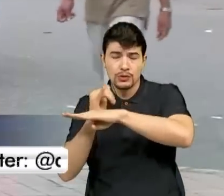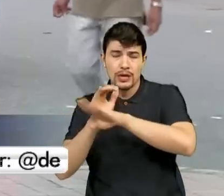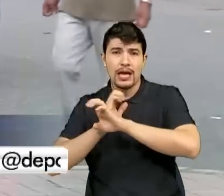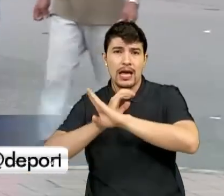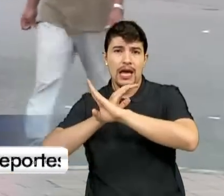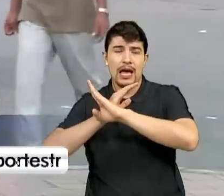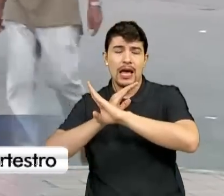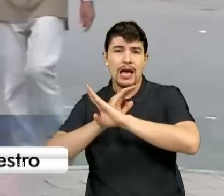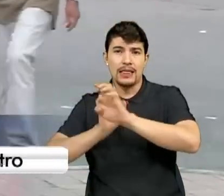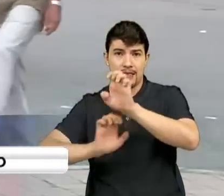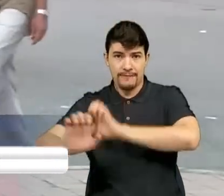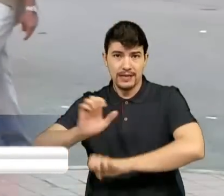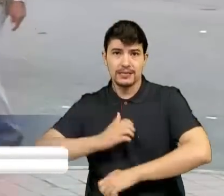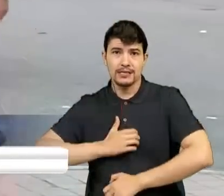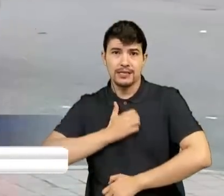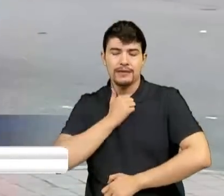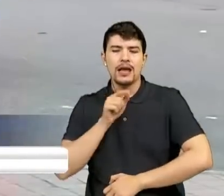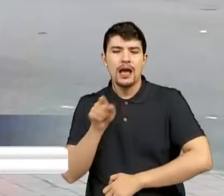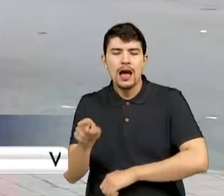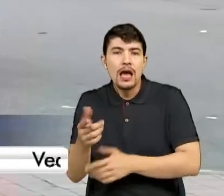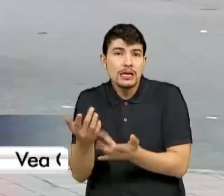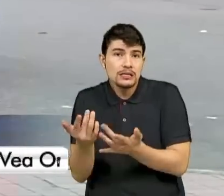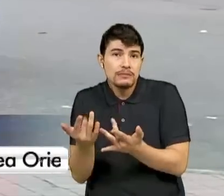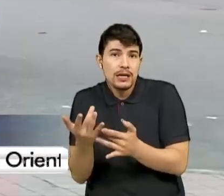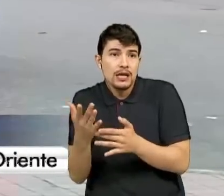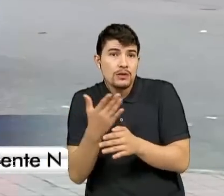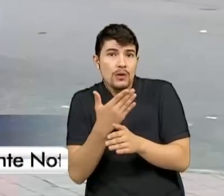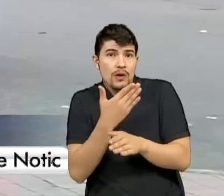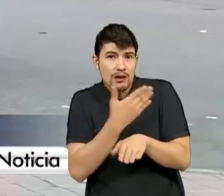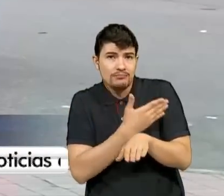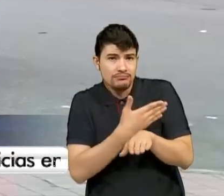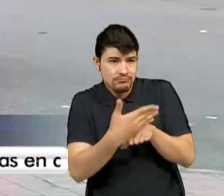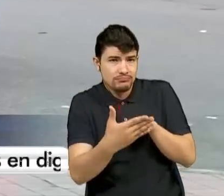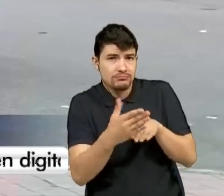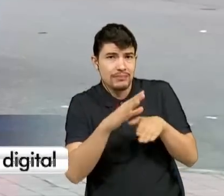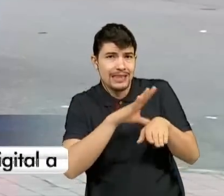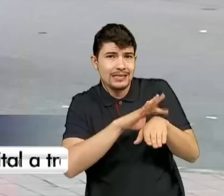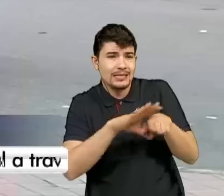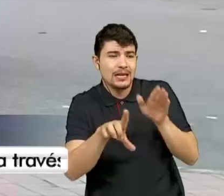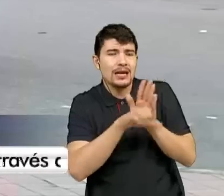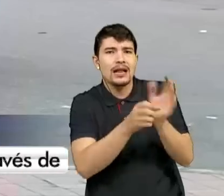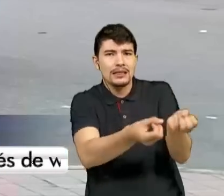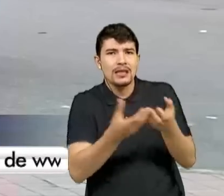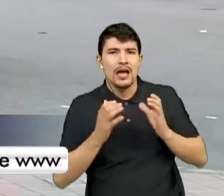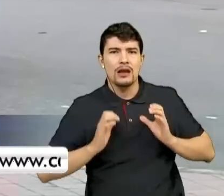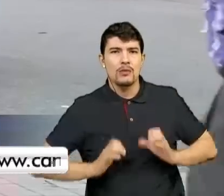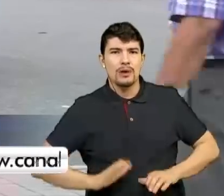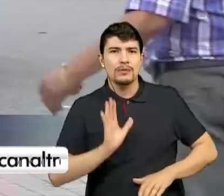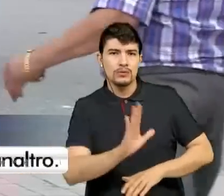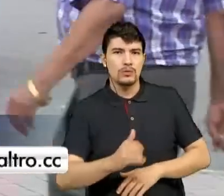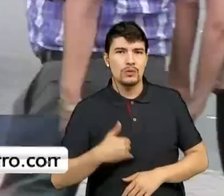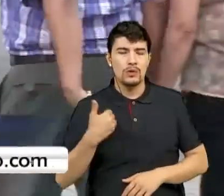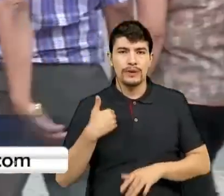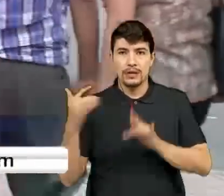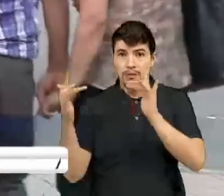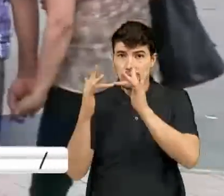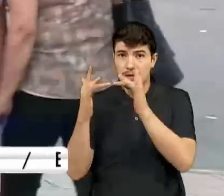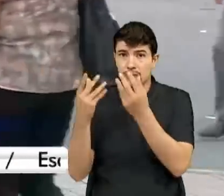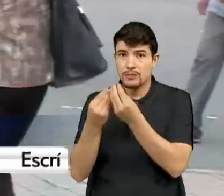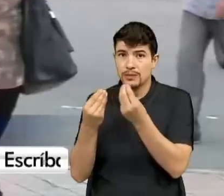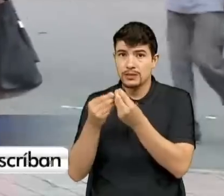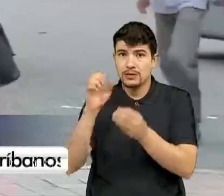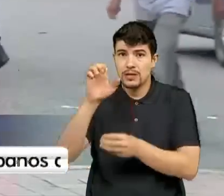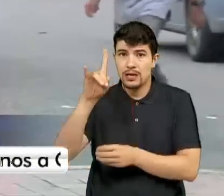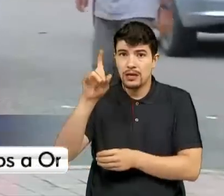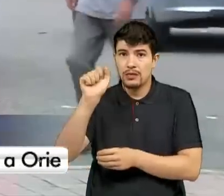en el municipio de Aguachica, se encuentran esperando a las afueras de Medicina Legal que se ha entregado el cuerpo de la joven. Pero vamos a hacer contacto a esta hora con nuestro compañero Eduard Pinilla,